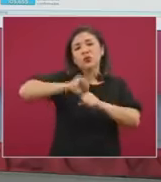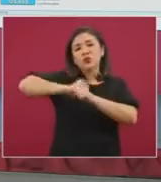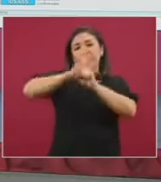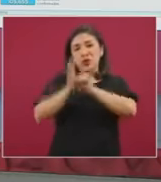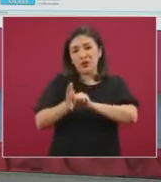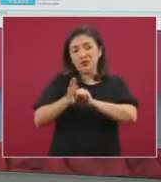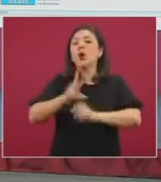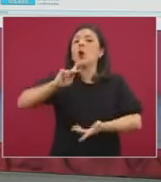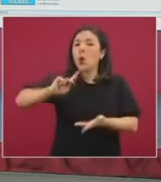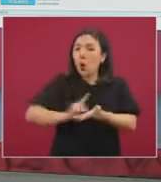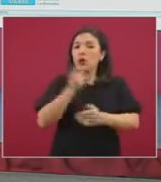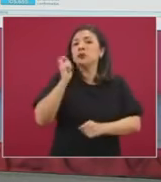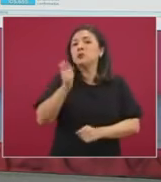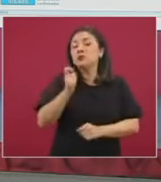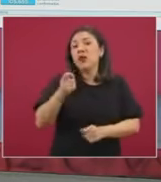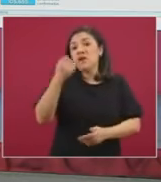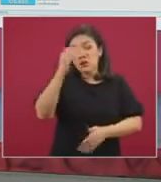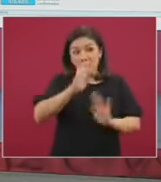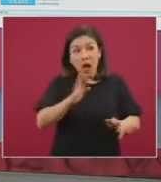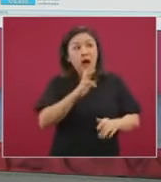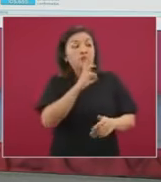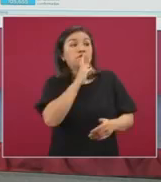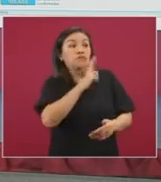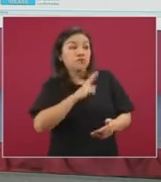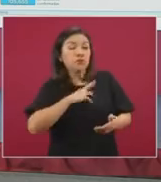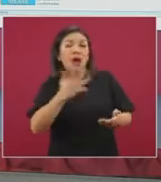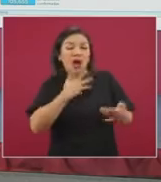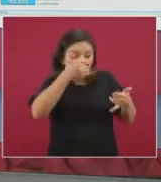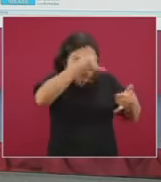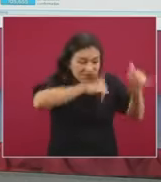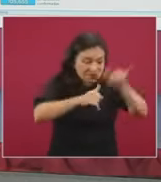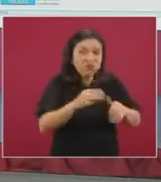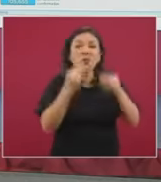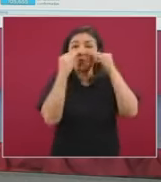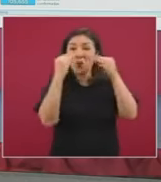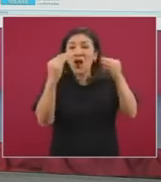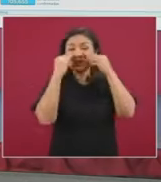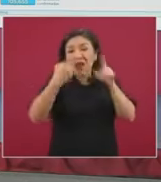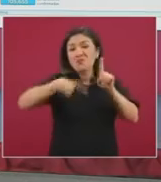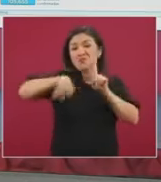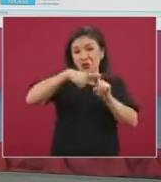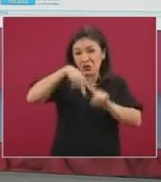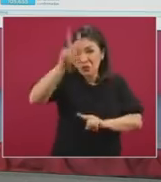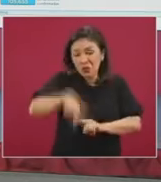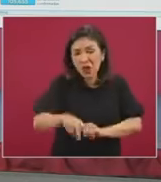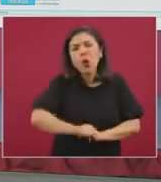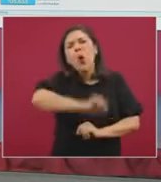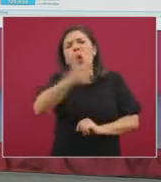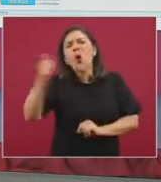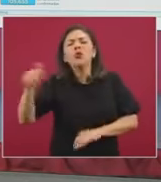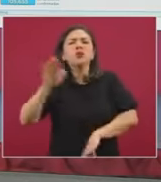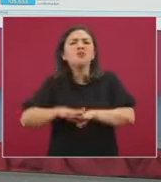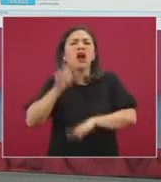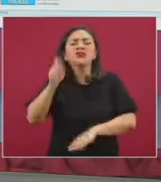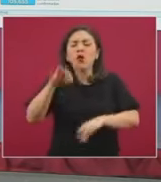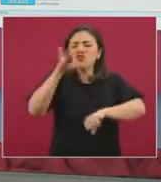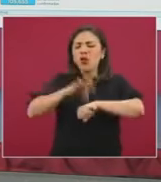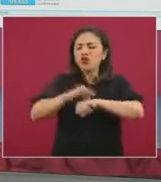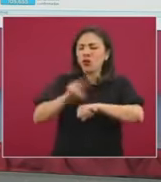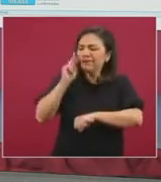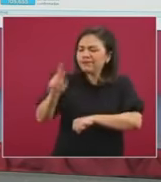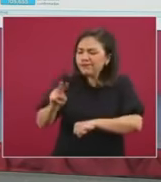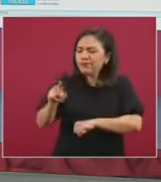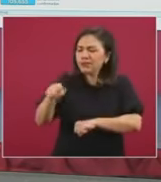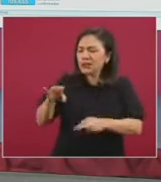SARS-CoV-2, otra vez, ya sea por confirmación directa, la gran mayoría de las muestras biológicas, pero también por dictaminación o